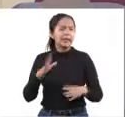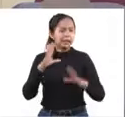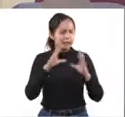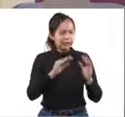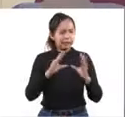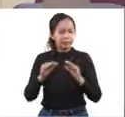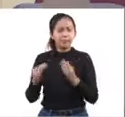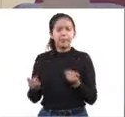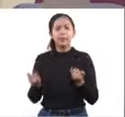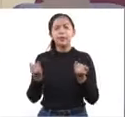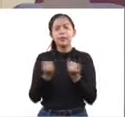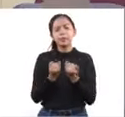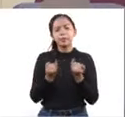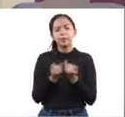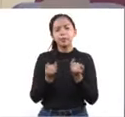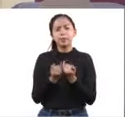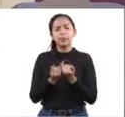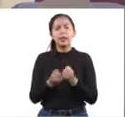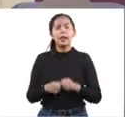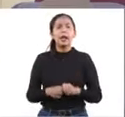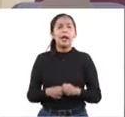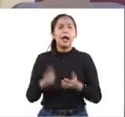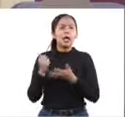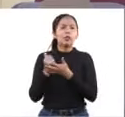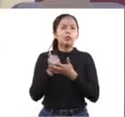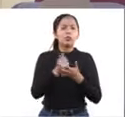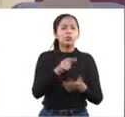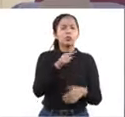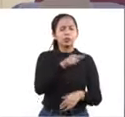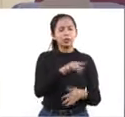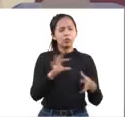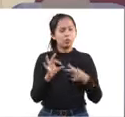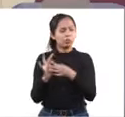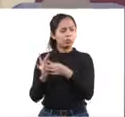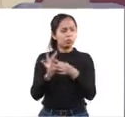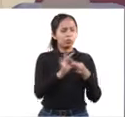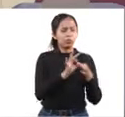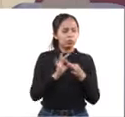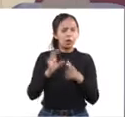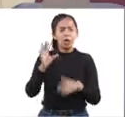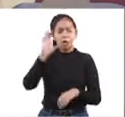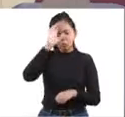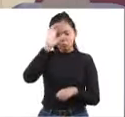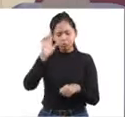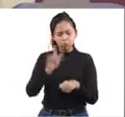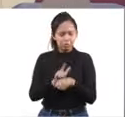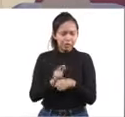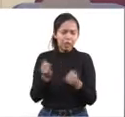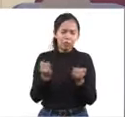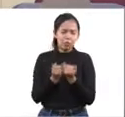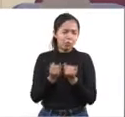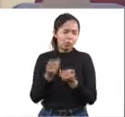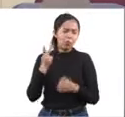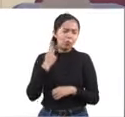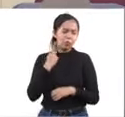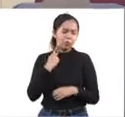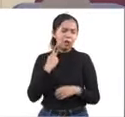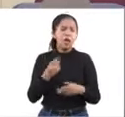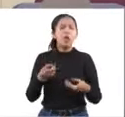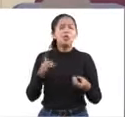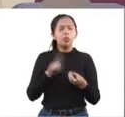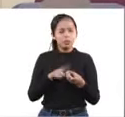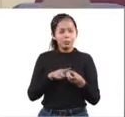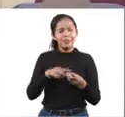sobre todo para fortalecer los vínculos afectivos, culturales y políticos entre México y Estados